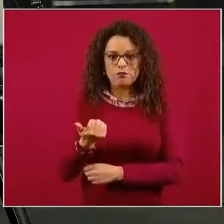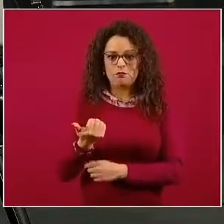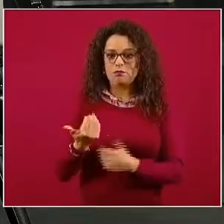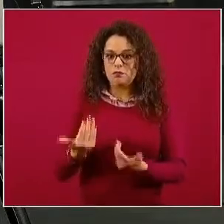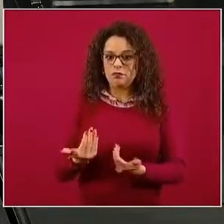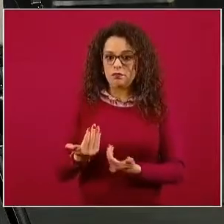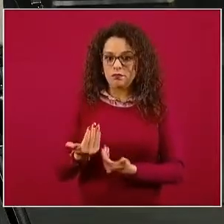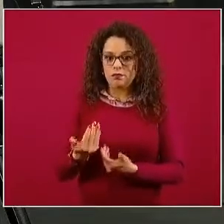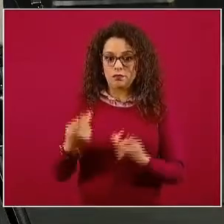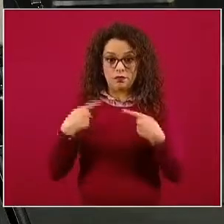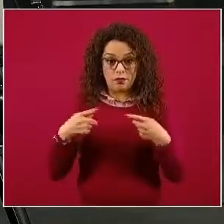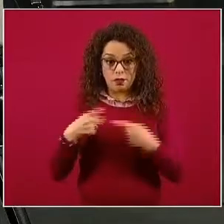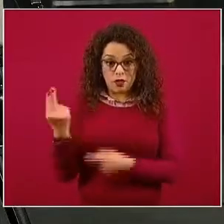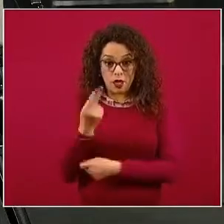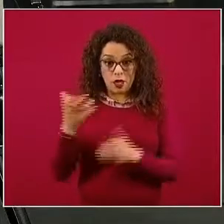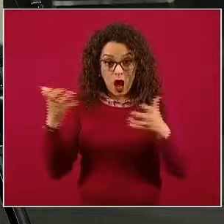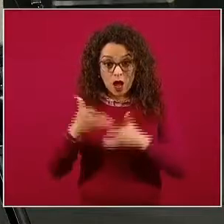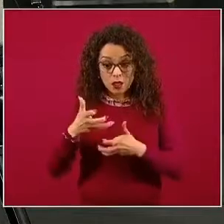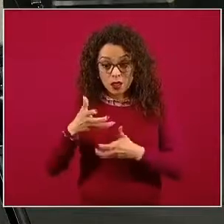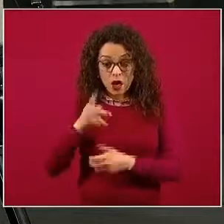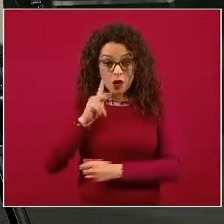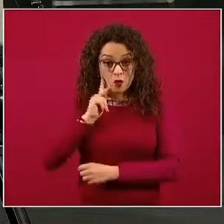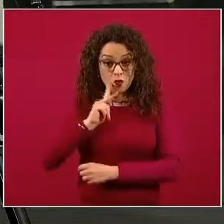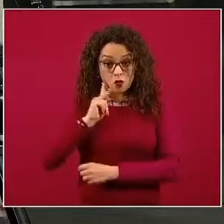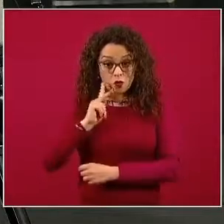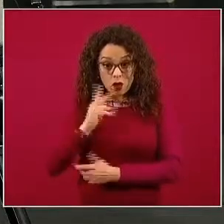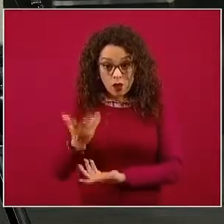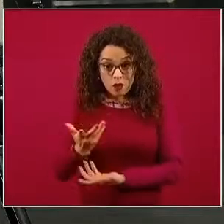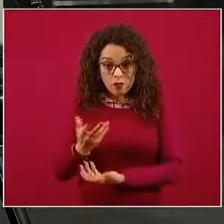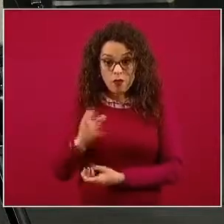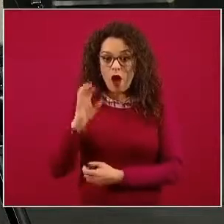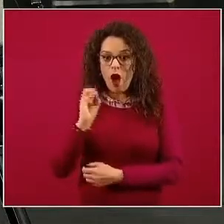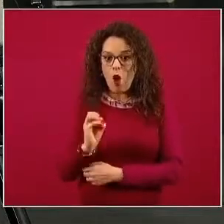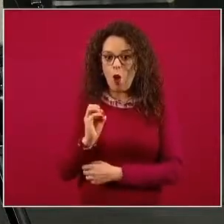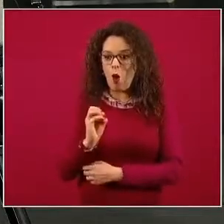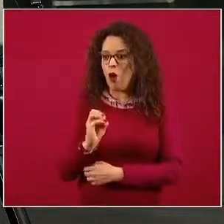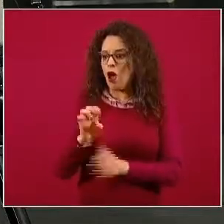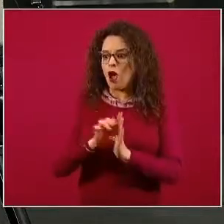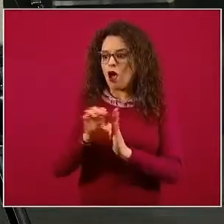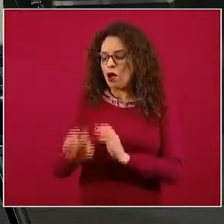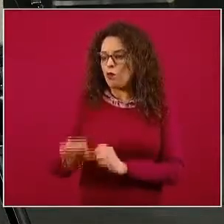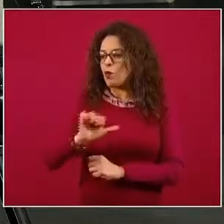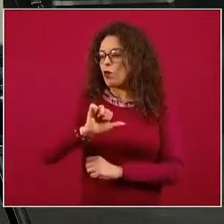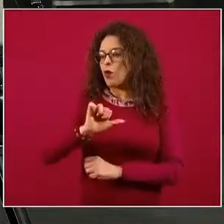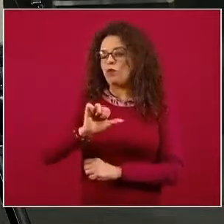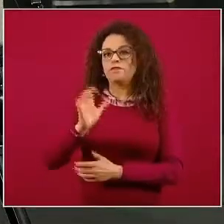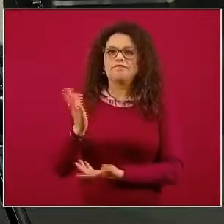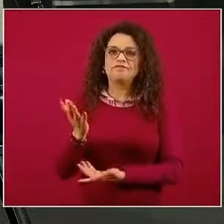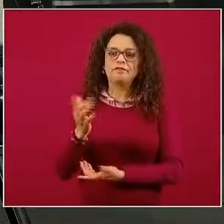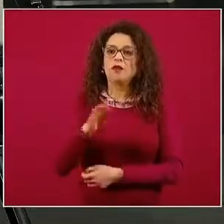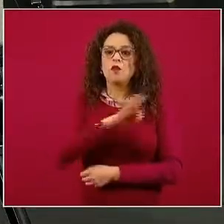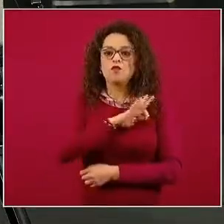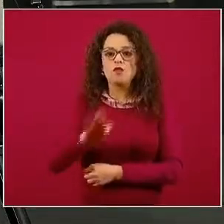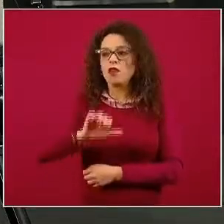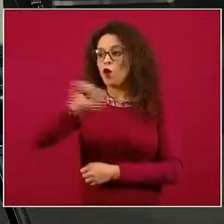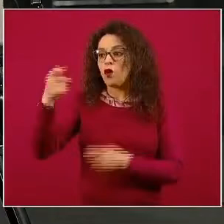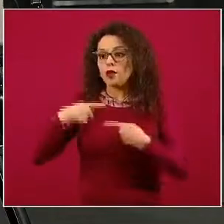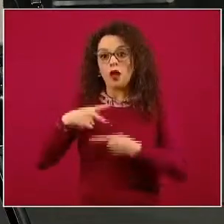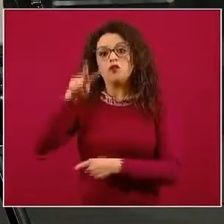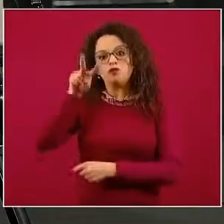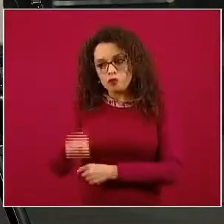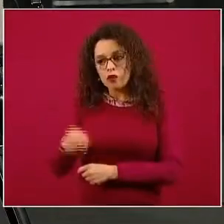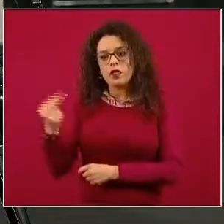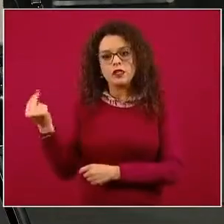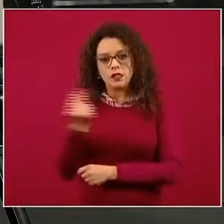una prueba, o le están de alguna manera quitando la oportunidad a alguien que en tiempo y forma esté con algún signo y